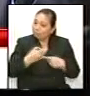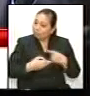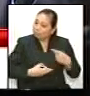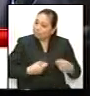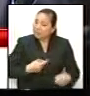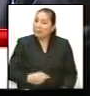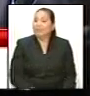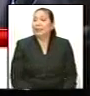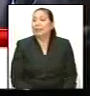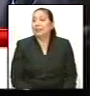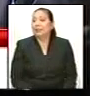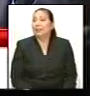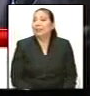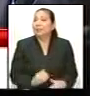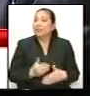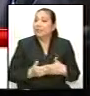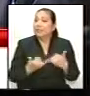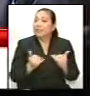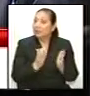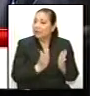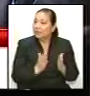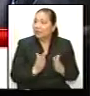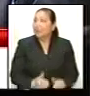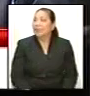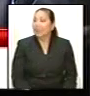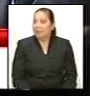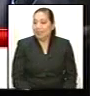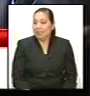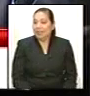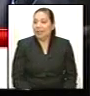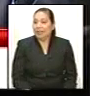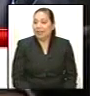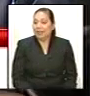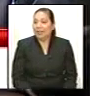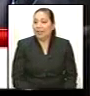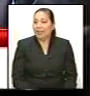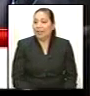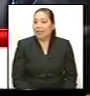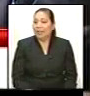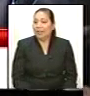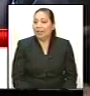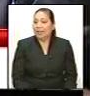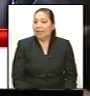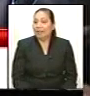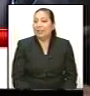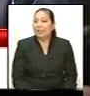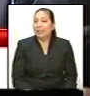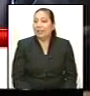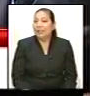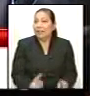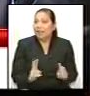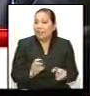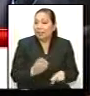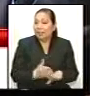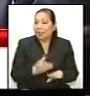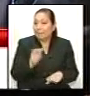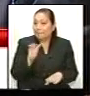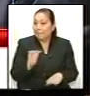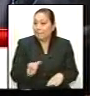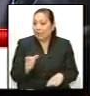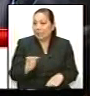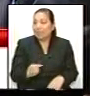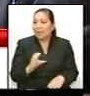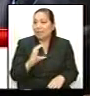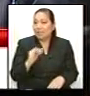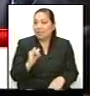porque aquí me estoy ciñendo estrictamente a lo que está en el libro. Gracias. En el texto de desarrollo personal, ciudadanía y